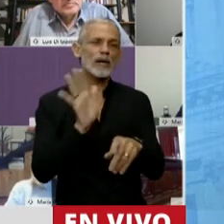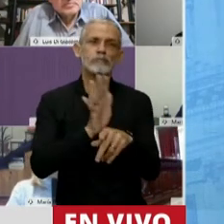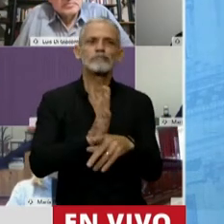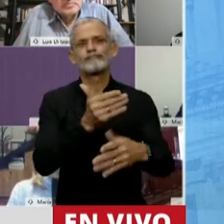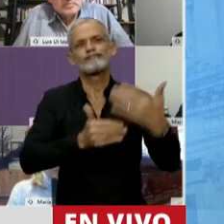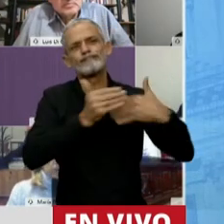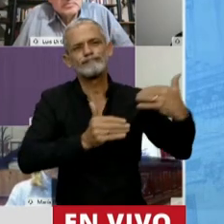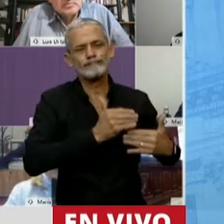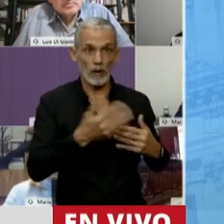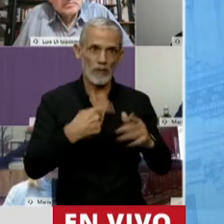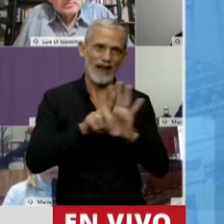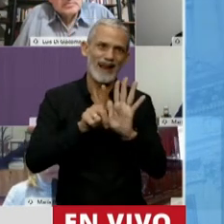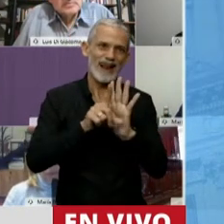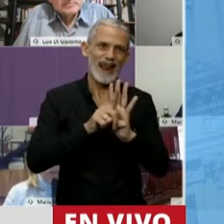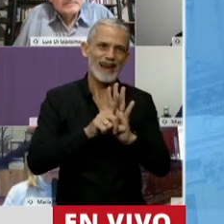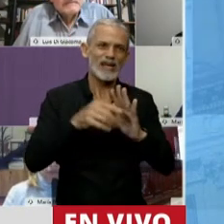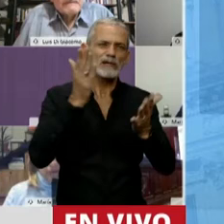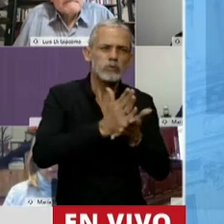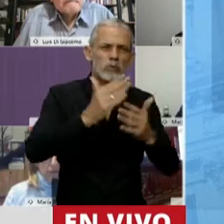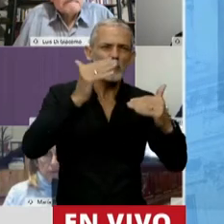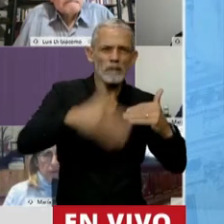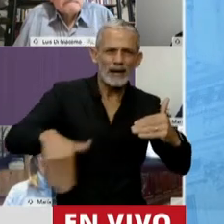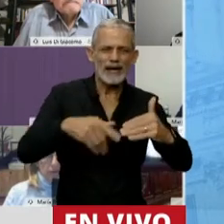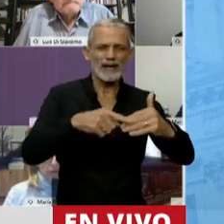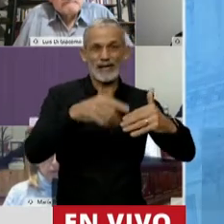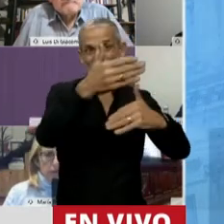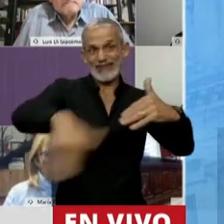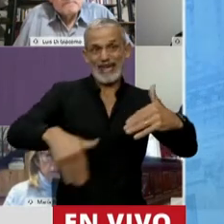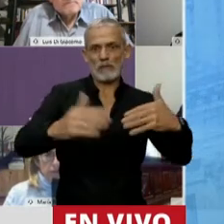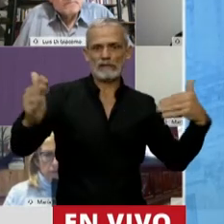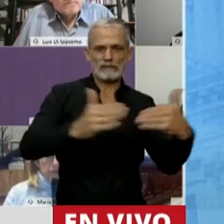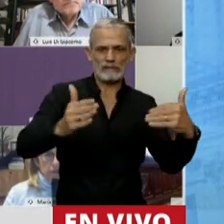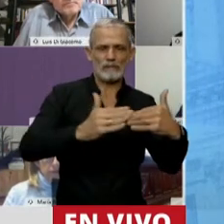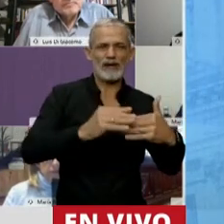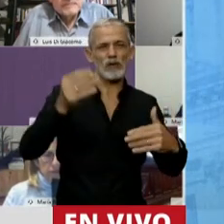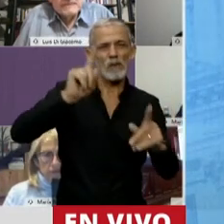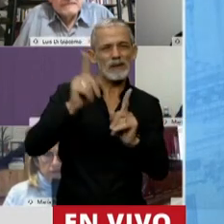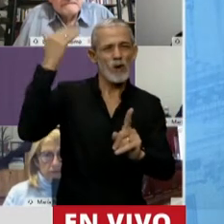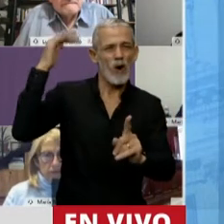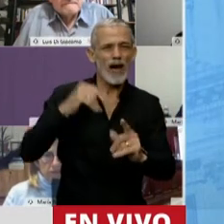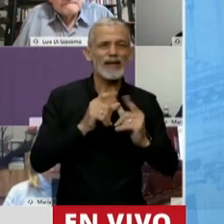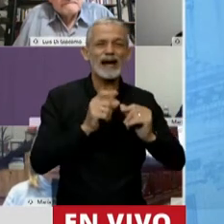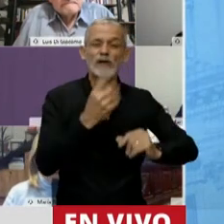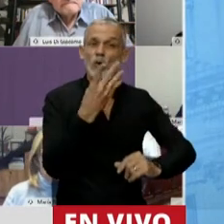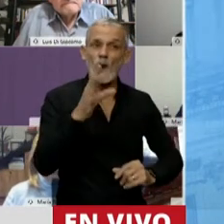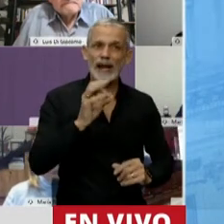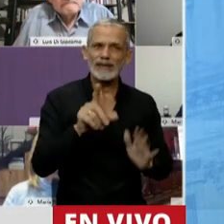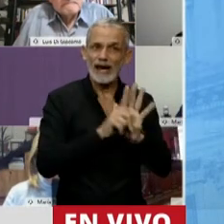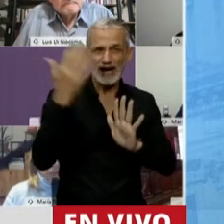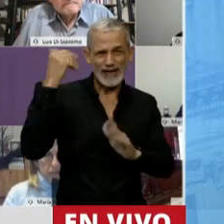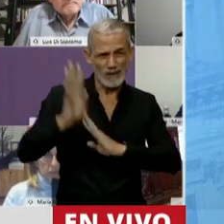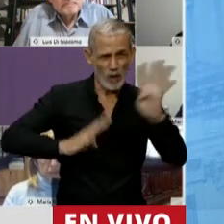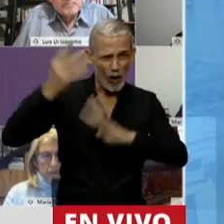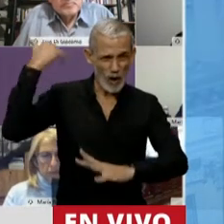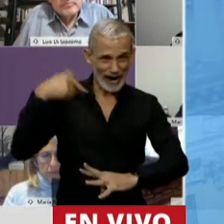retroceso, porque esta ley sería menos restrictiva en el plazo, supuestamente, respecto de lo establecido en el artículo 40 de la Ley de Bosques.